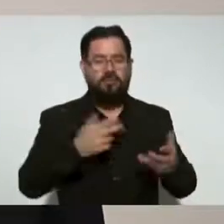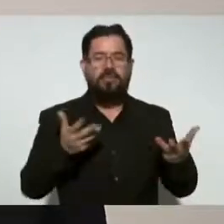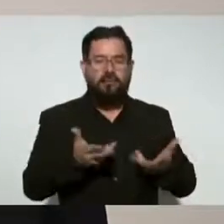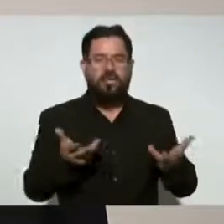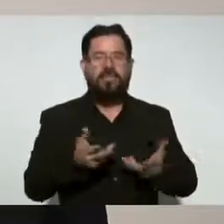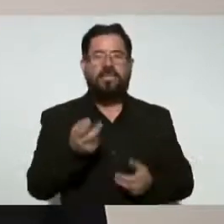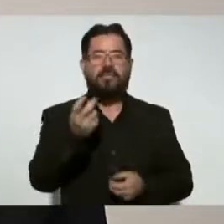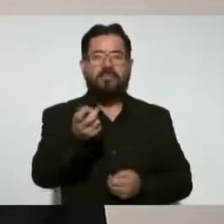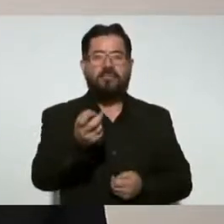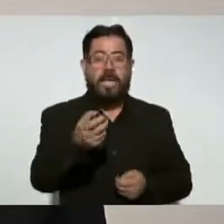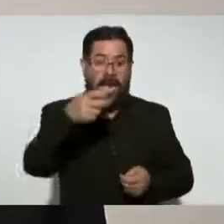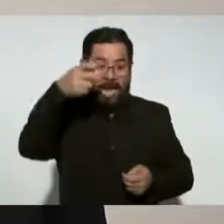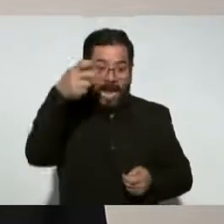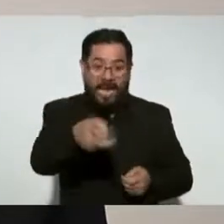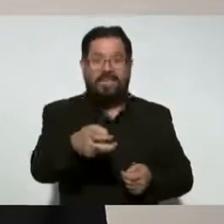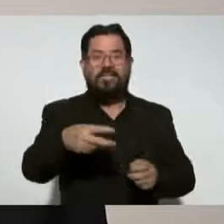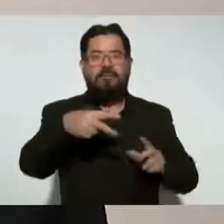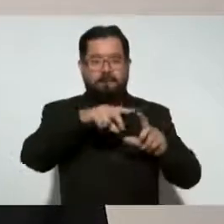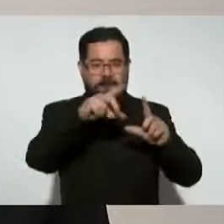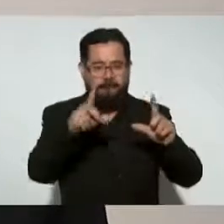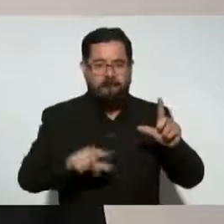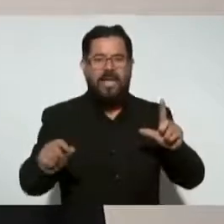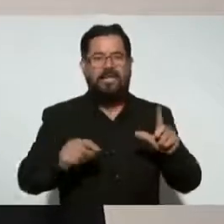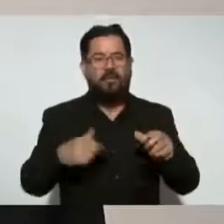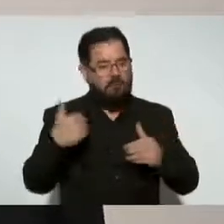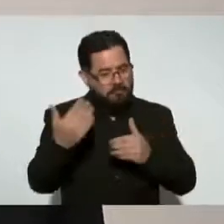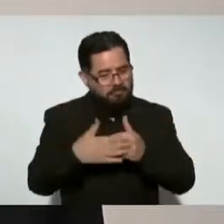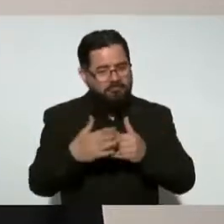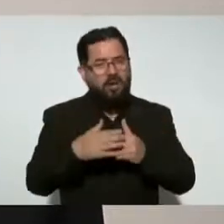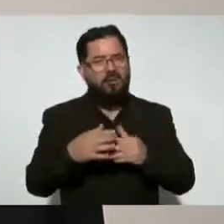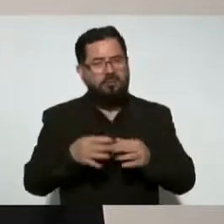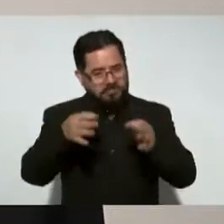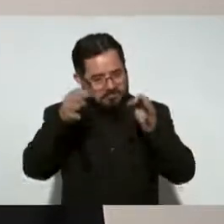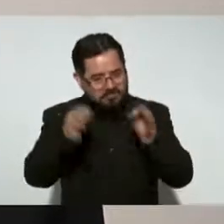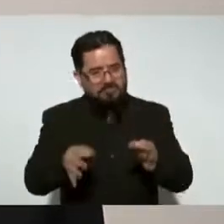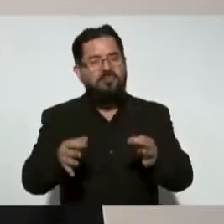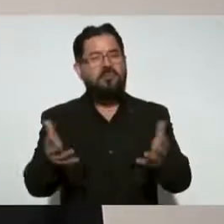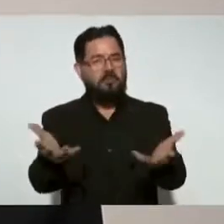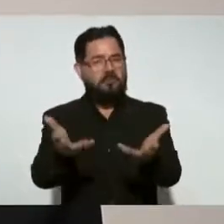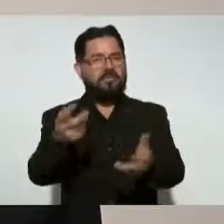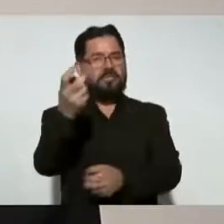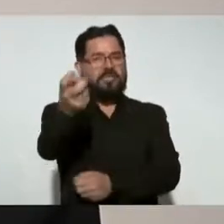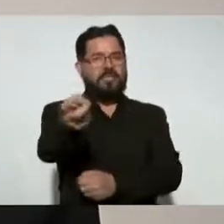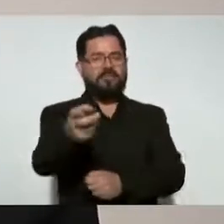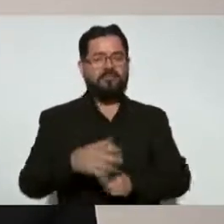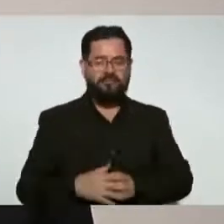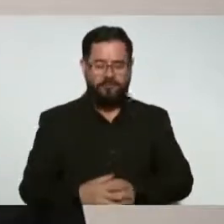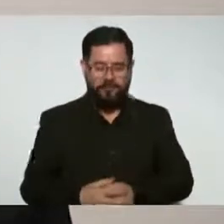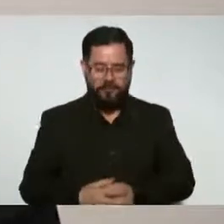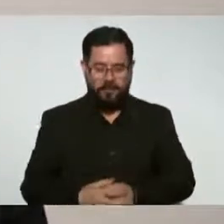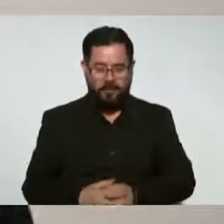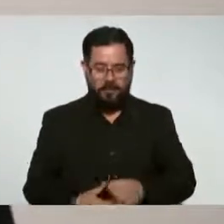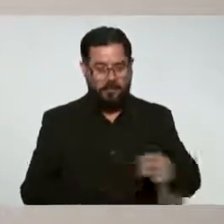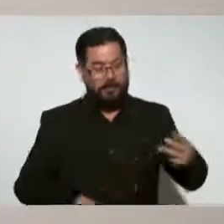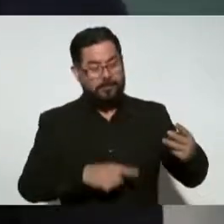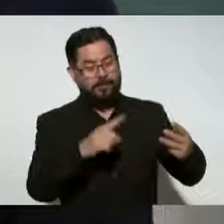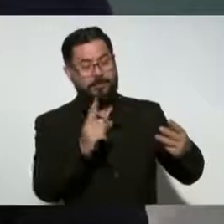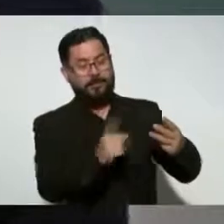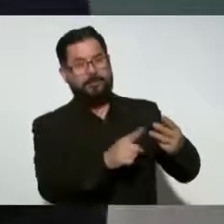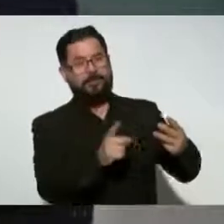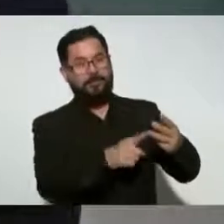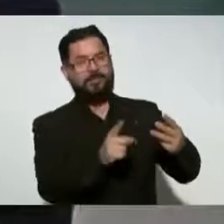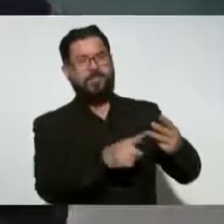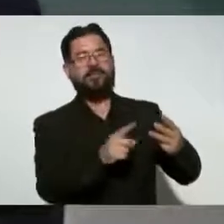a convertir en una realidad. Lo tercero que es